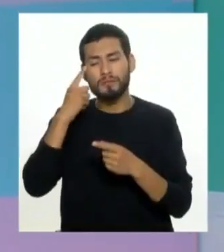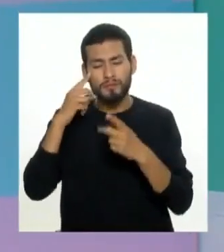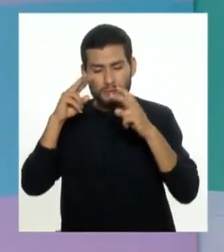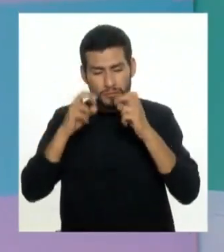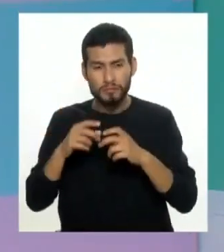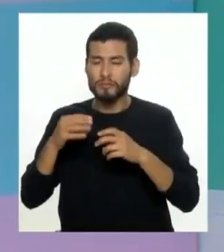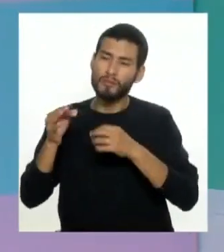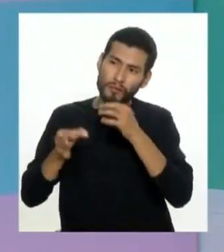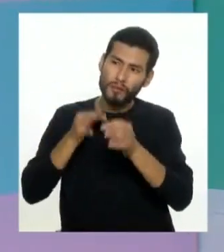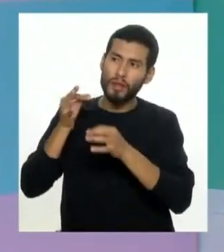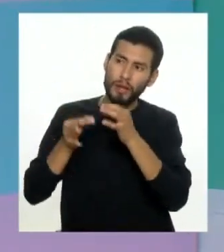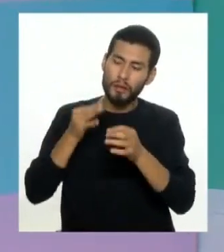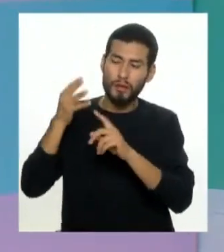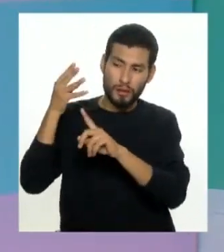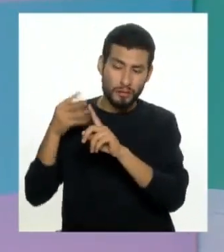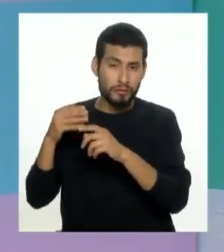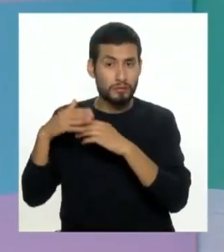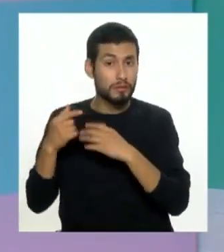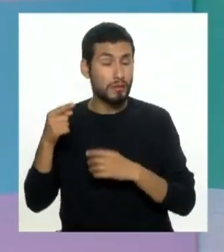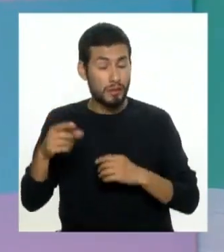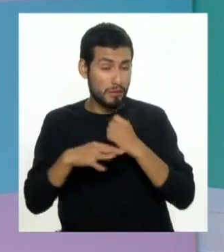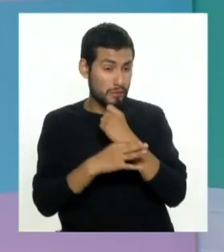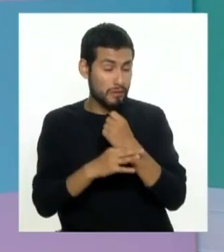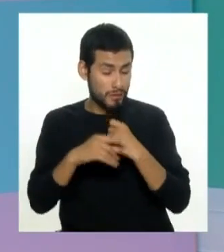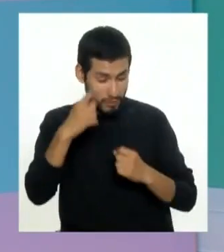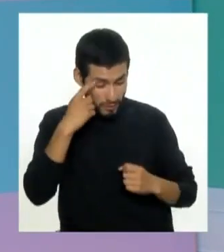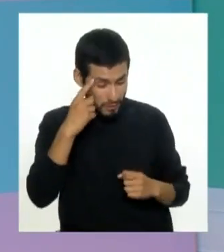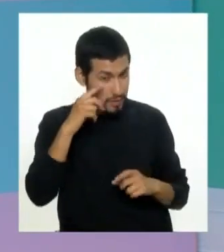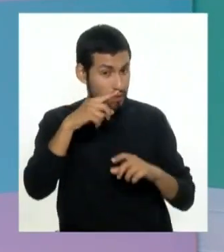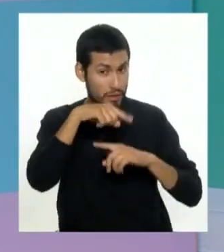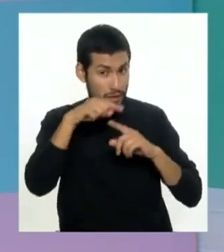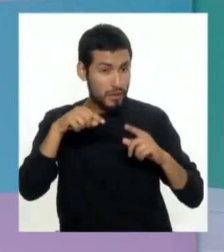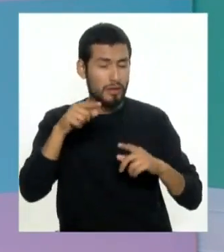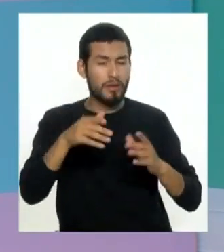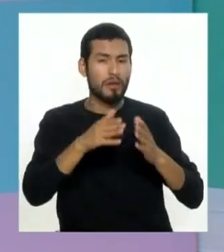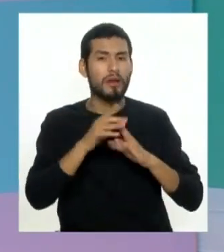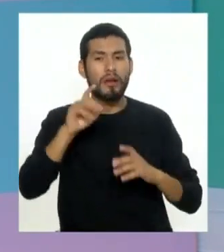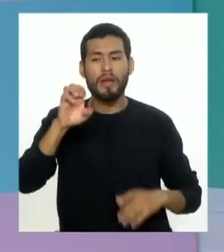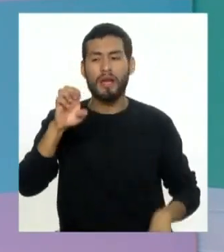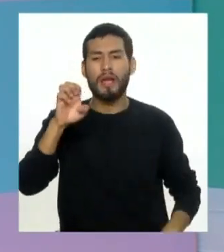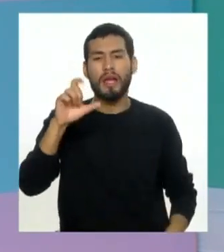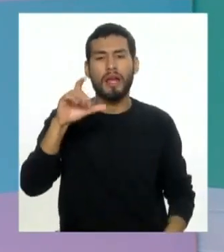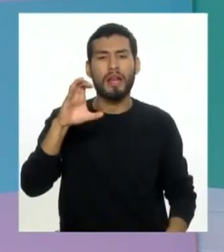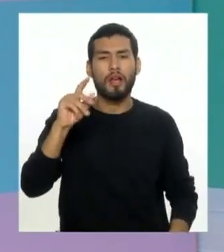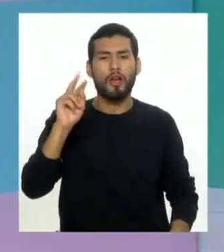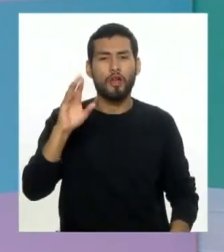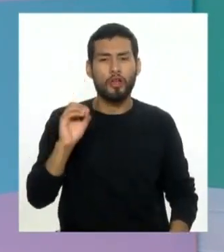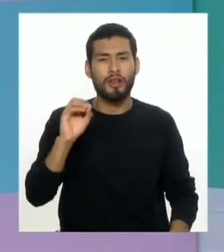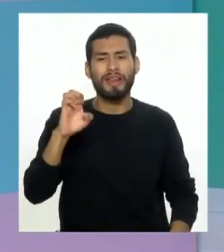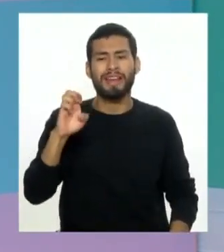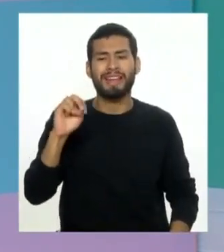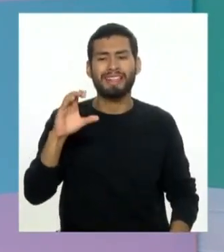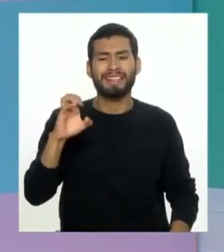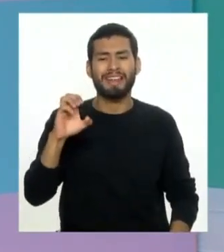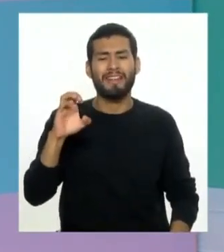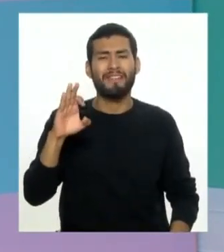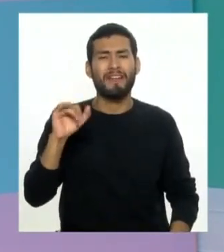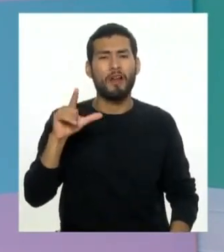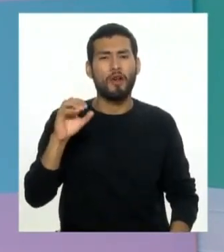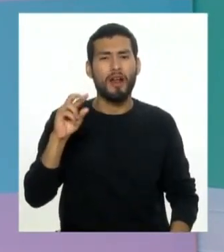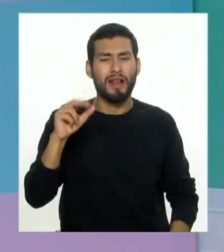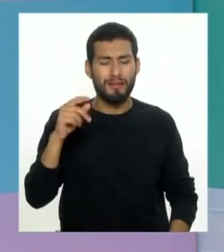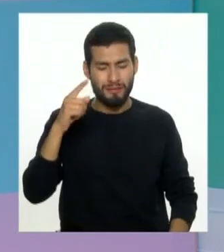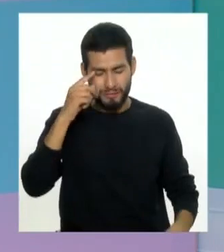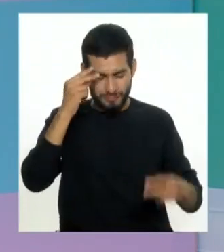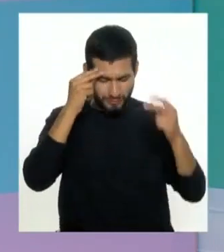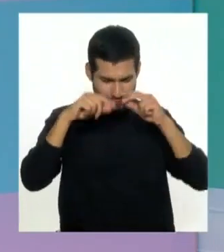cómo es la manifestación clínica, y si el médico sospecha de epilepsia, le va a pedir un electroencefalograma, que demora 30-45